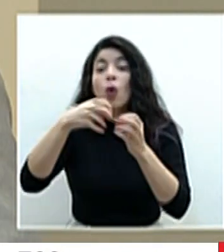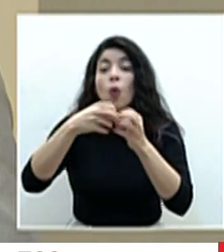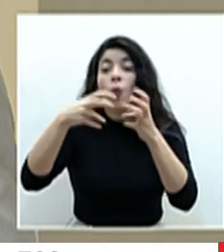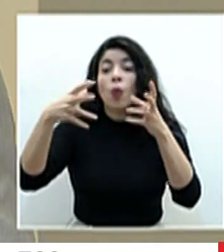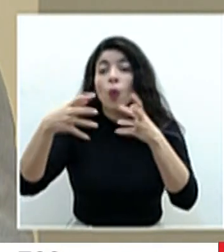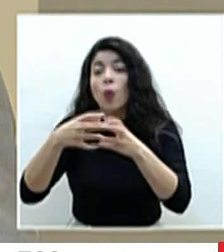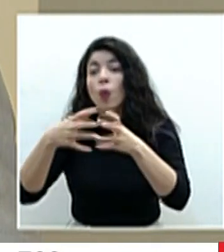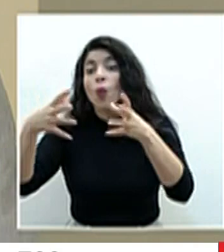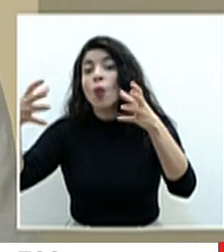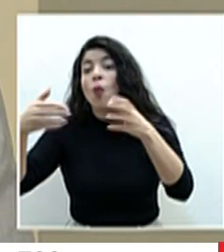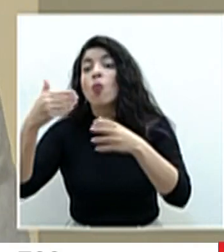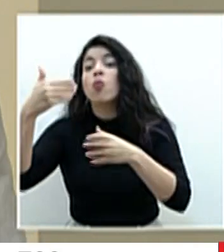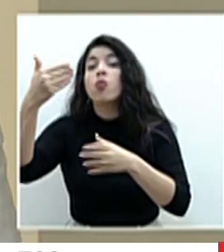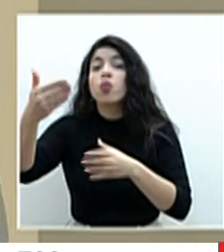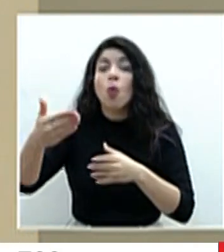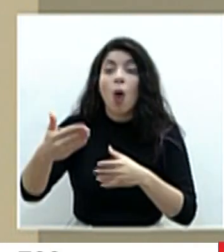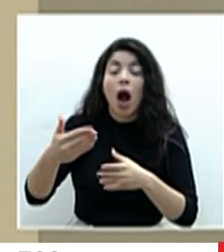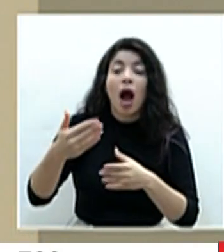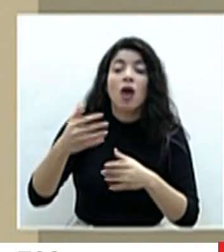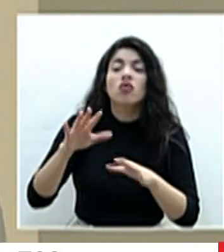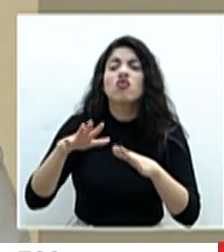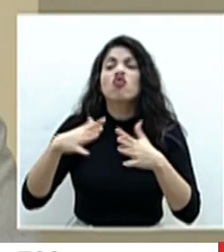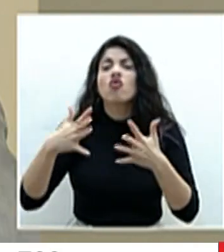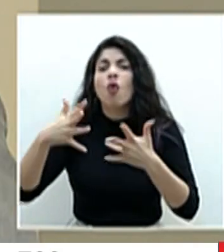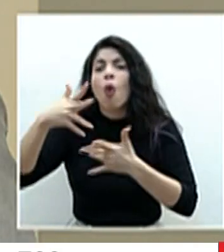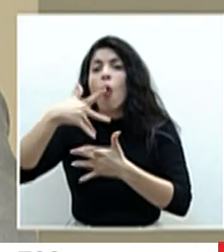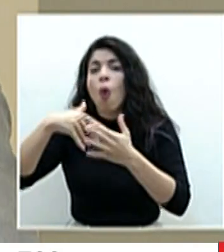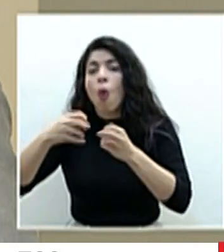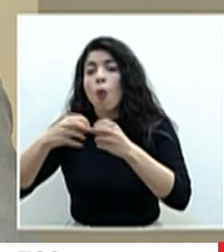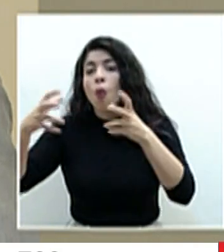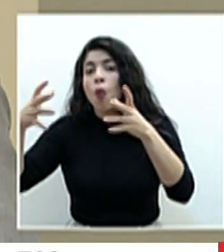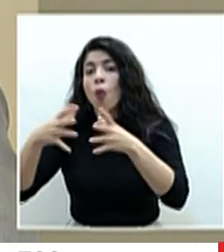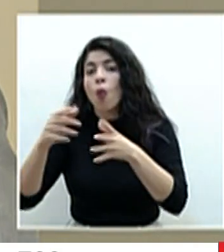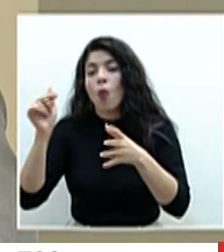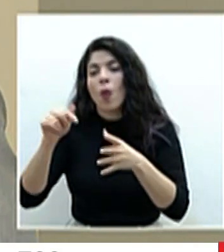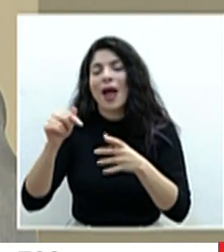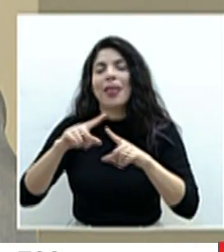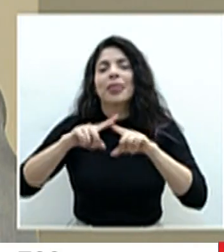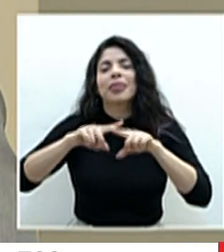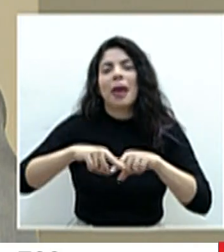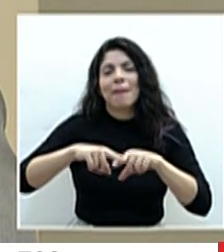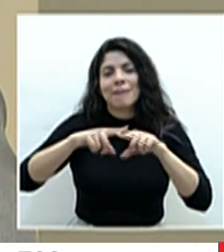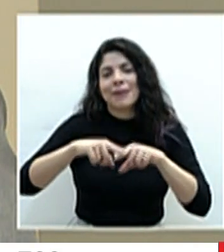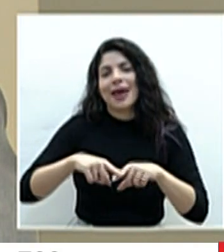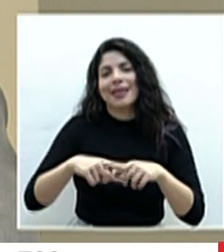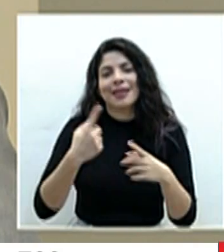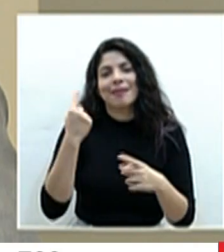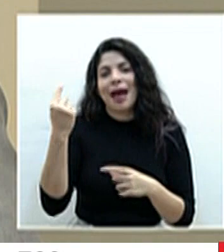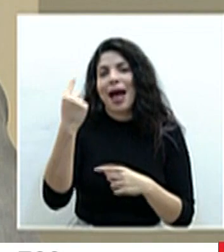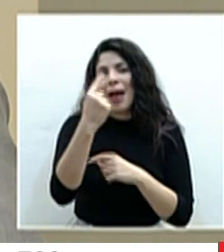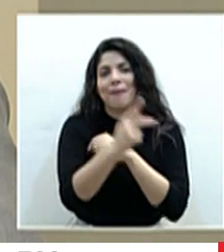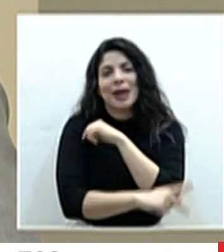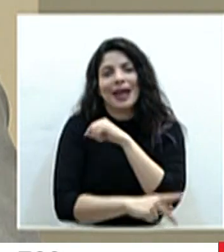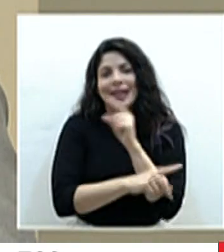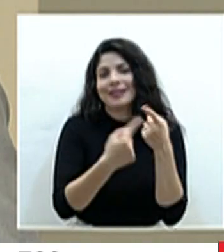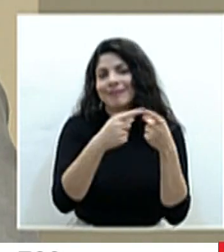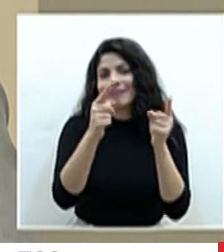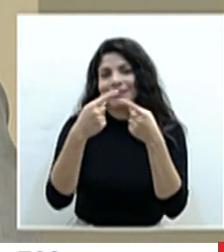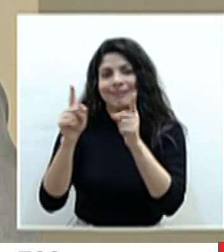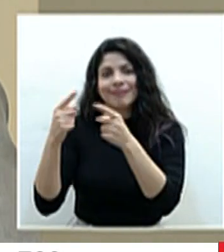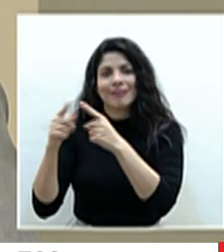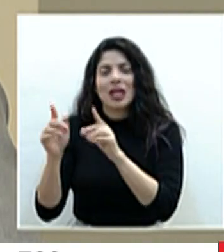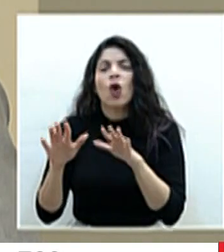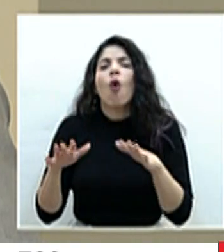no solamente cuándo se va a dar la ola, sino el mismo comportamiento de la ola como tal, va a depender mucho de las características de cada país y cómo se